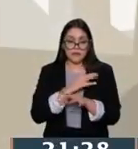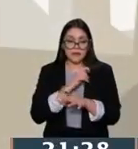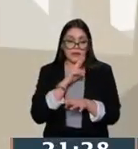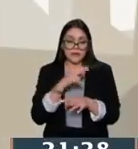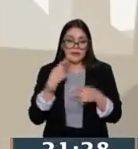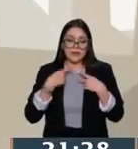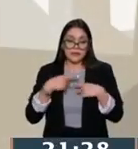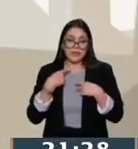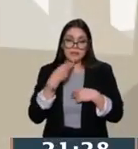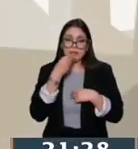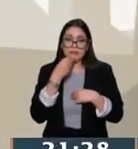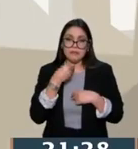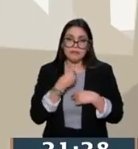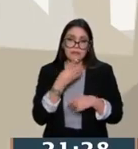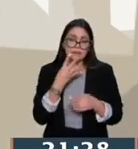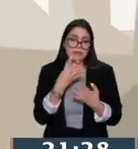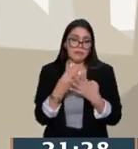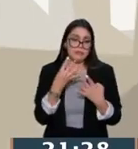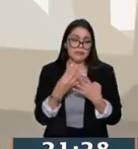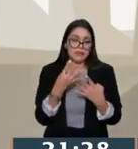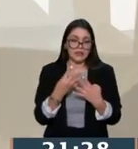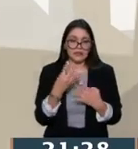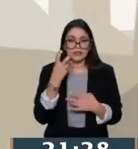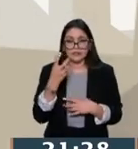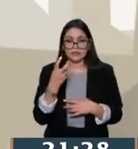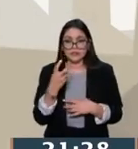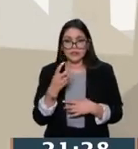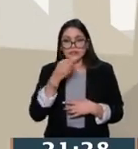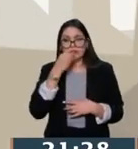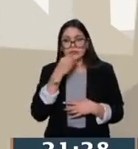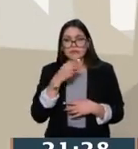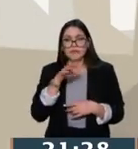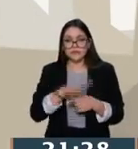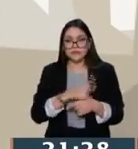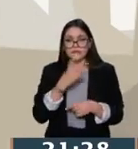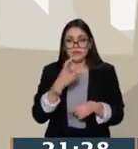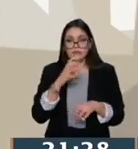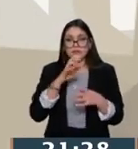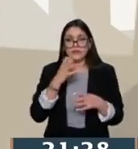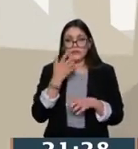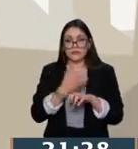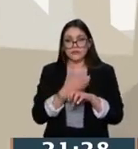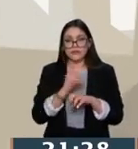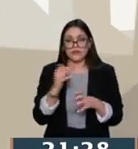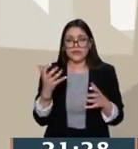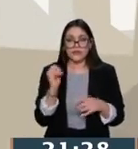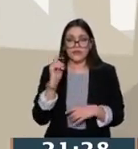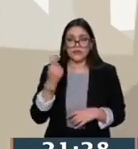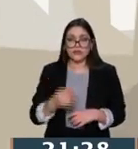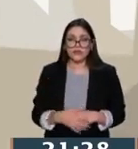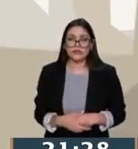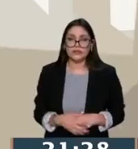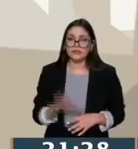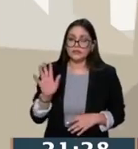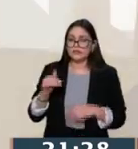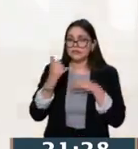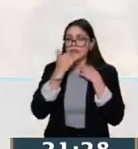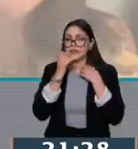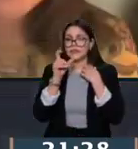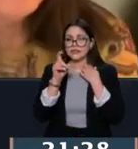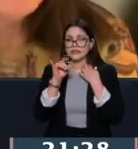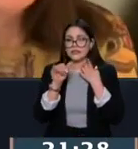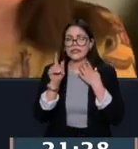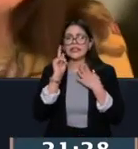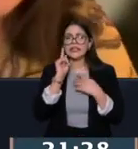gente pues a una cárcel literalmente. Entonces, los Oye, estadounidenses sí están paréntesis. A ver, Leticia, nada más explícame tantito